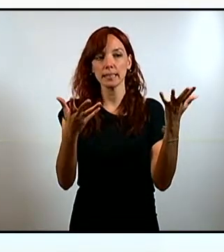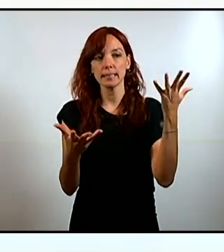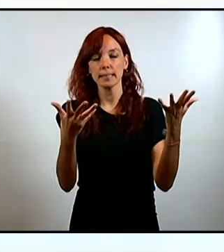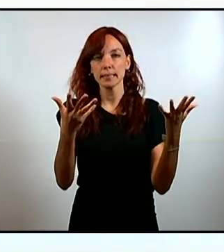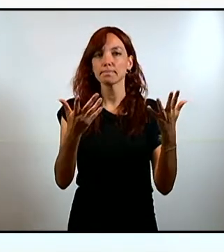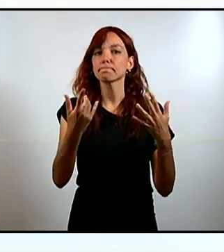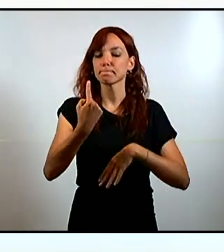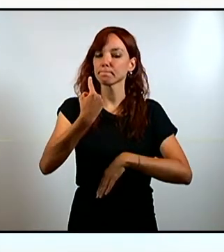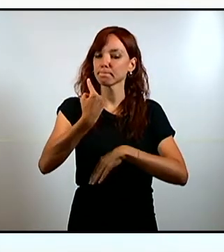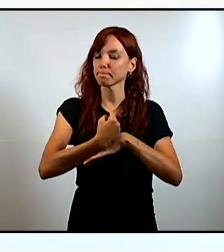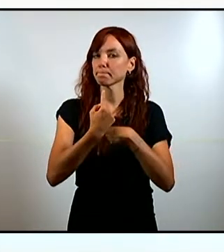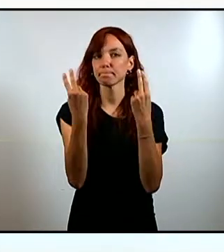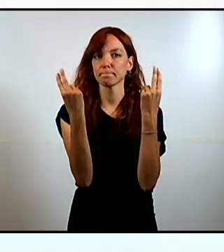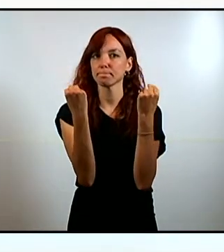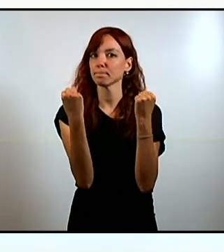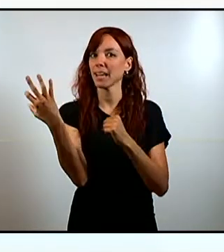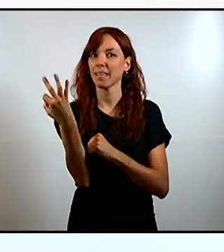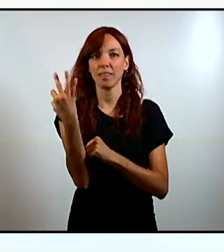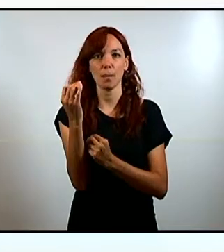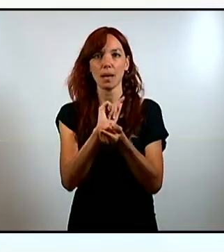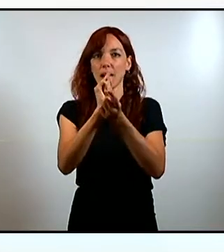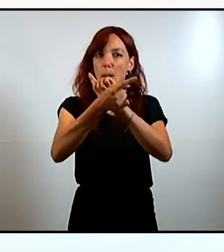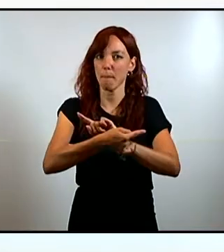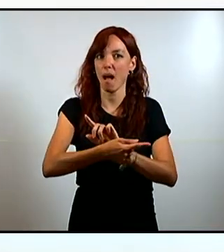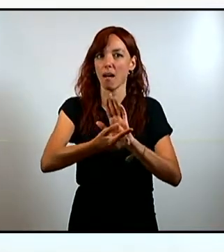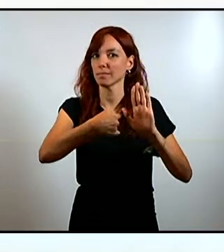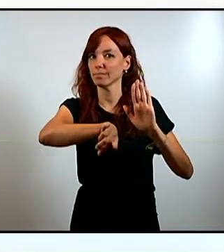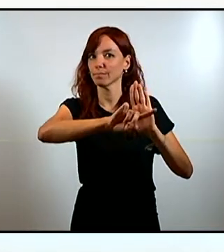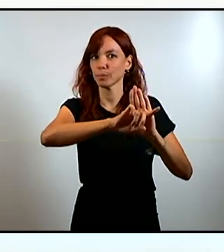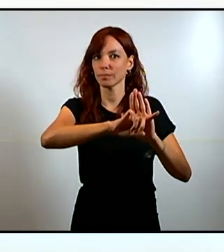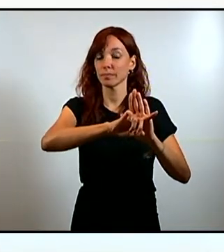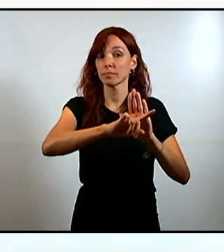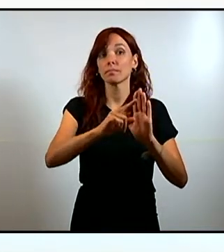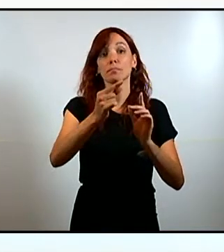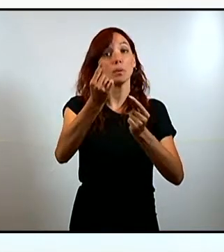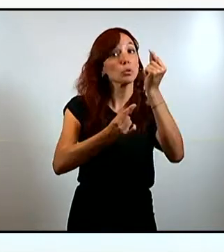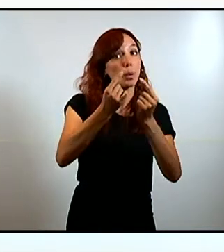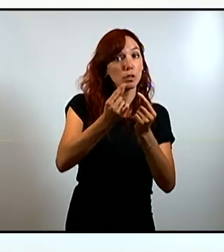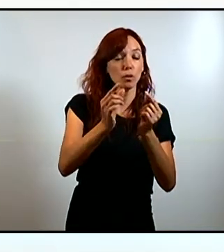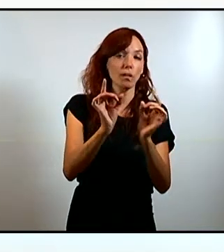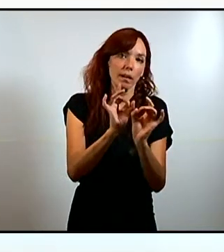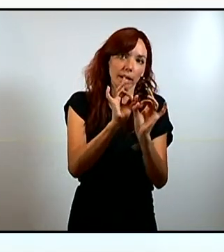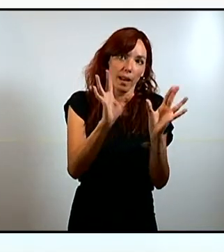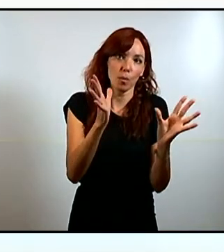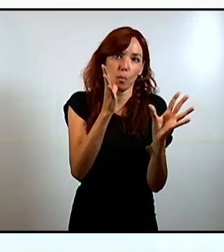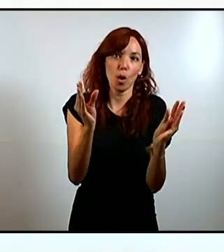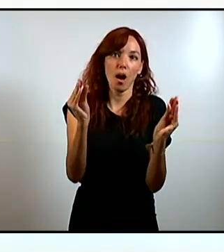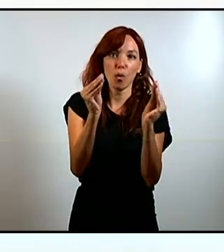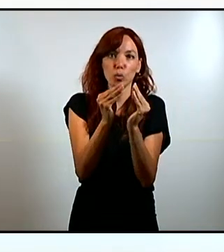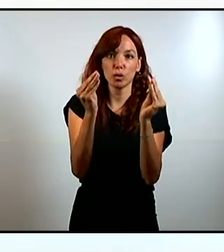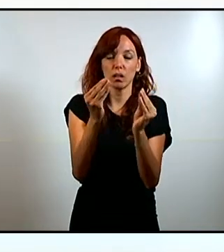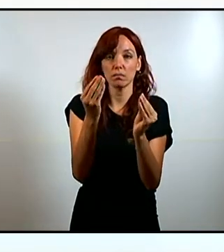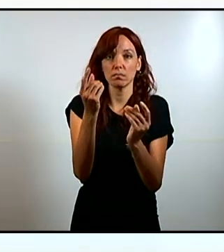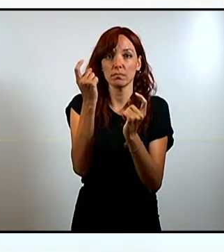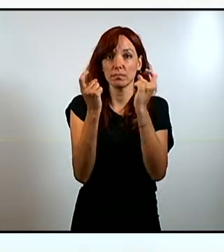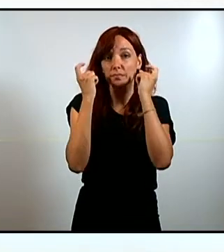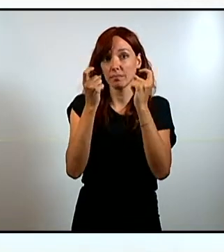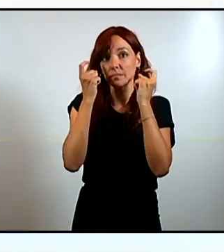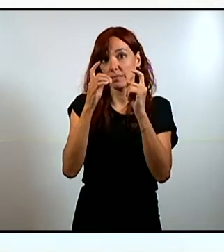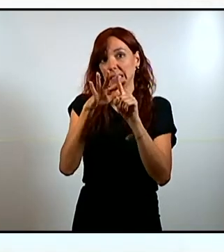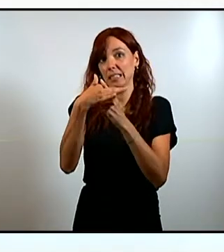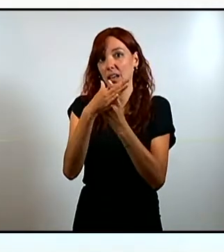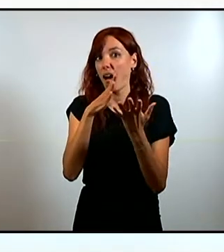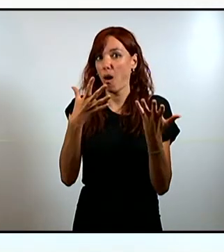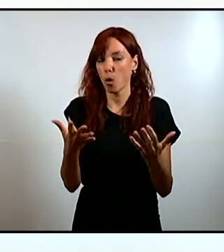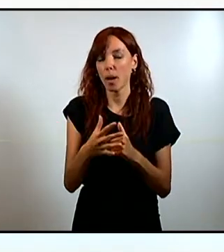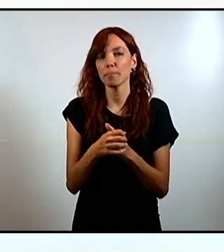visto obligados a hacer una modificación, tanto presupuestaria, evidentemente, ajustándolo al momento de ahora, como de